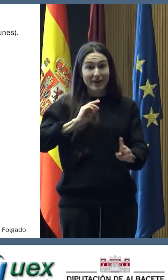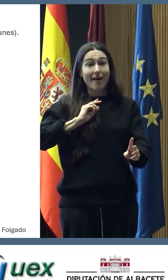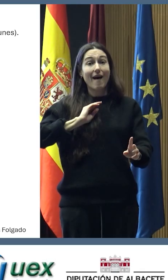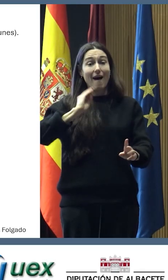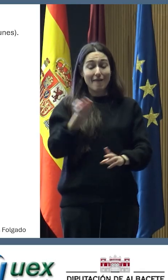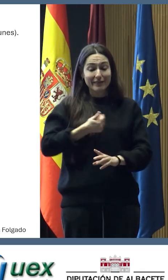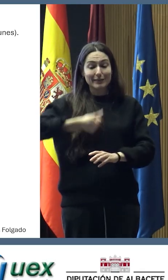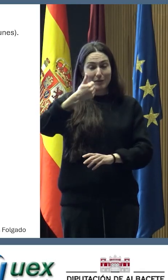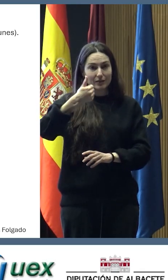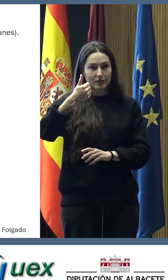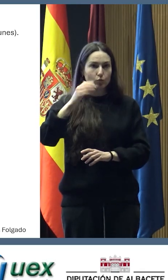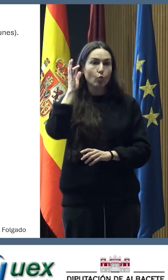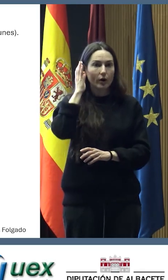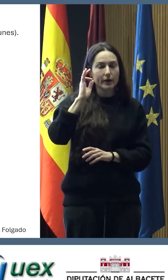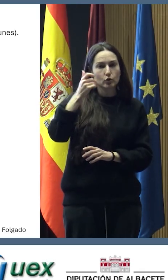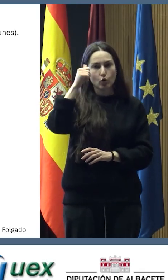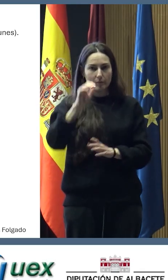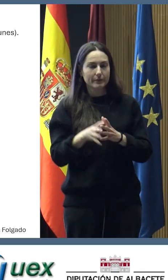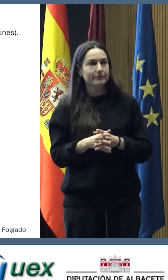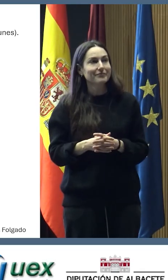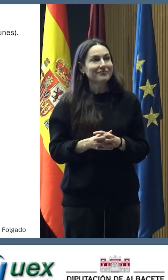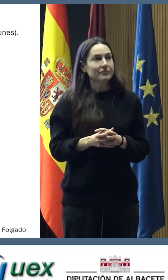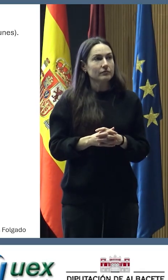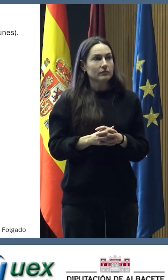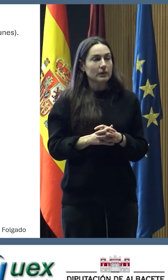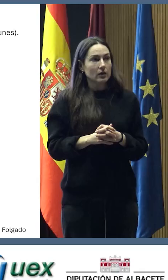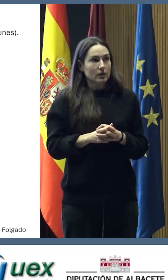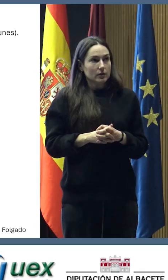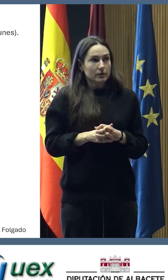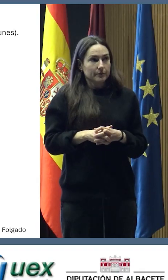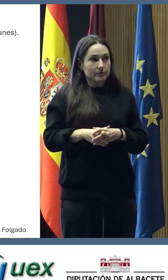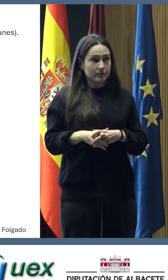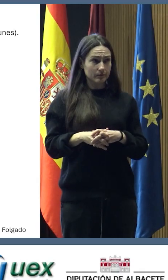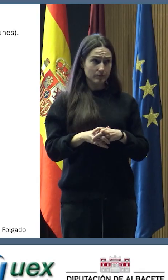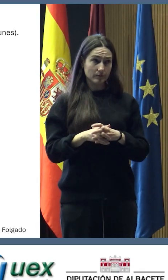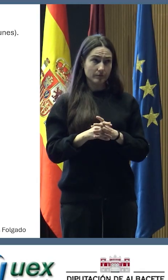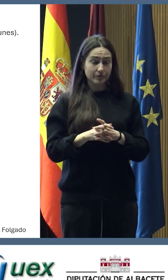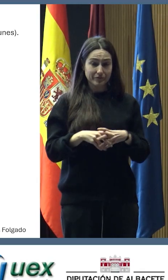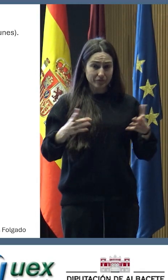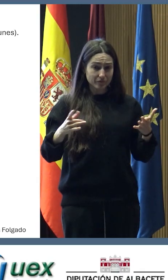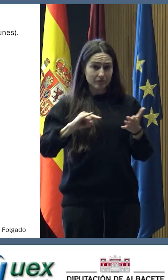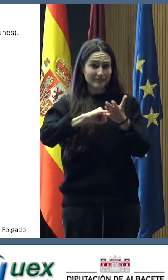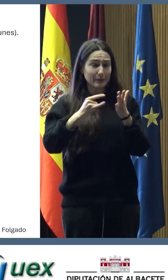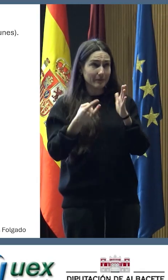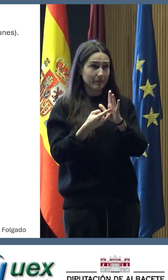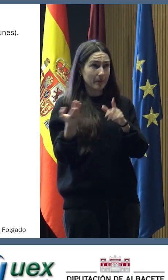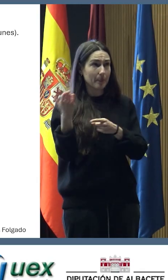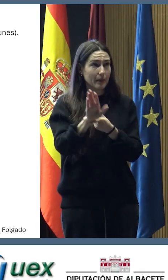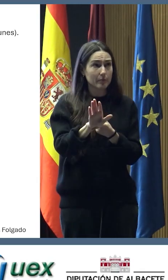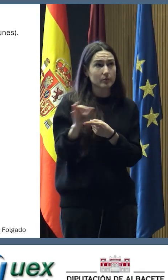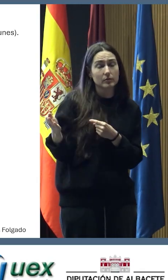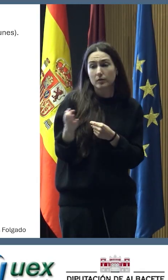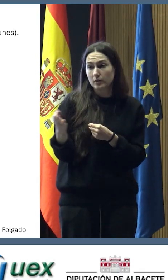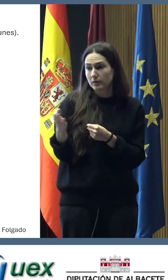hombres. Los mecanismos que se han propuesto, todavía no se sabe tampoco demasiado bien, es que